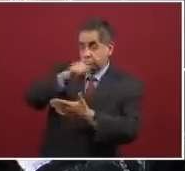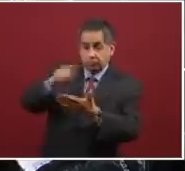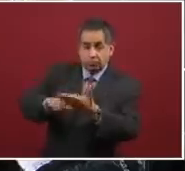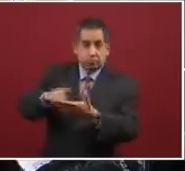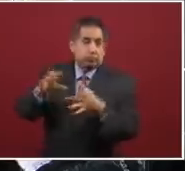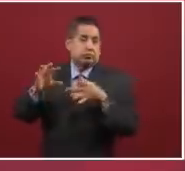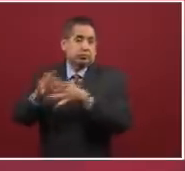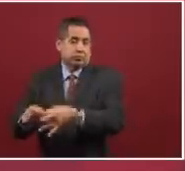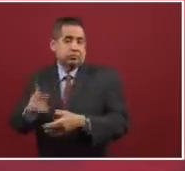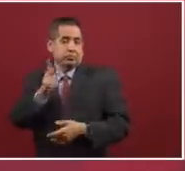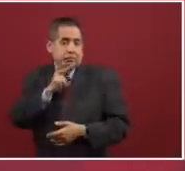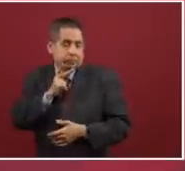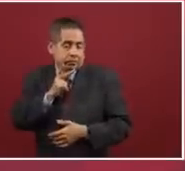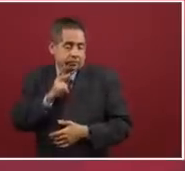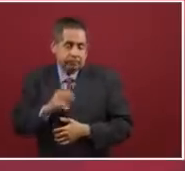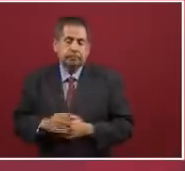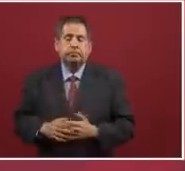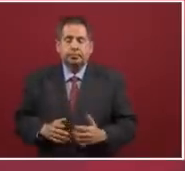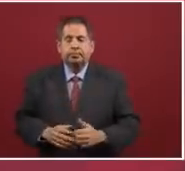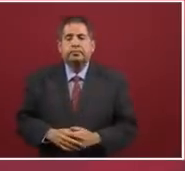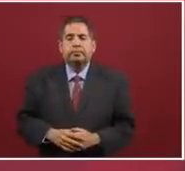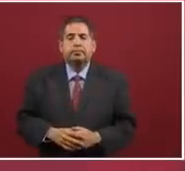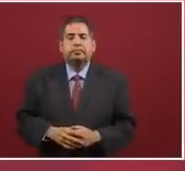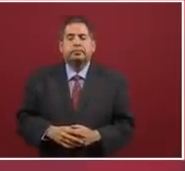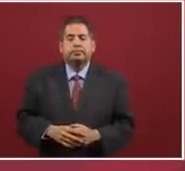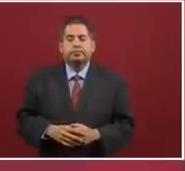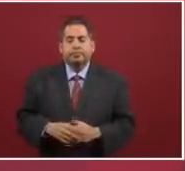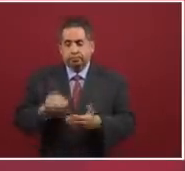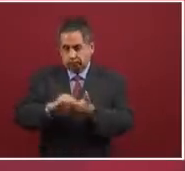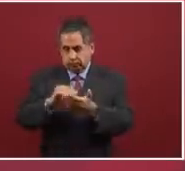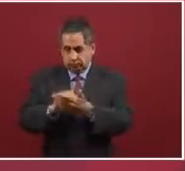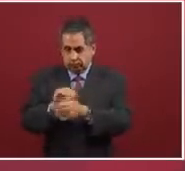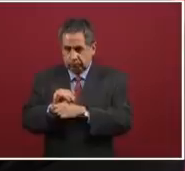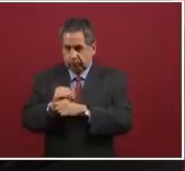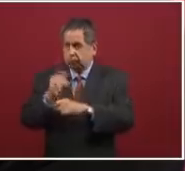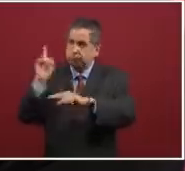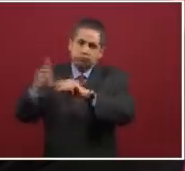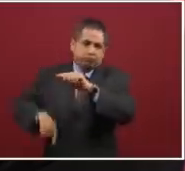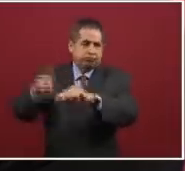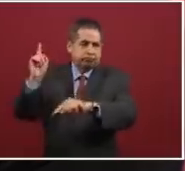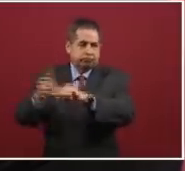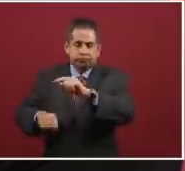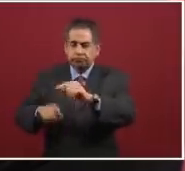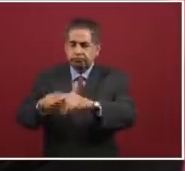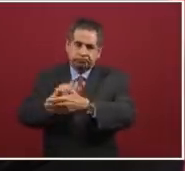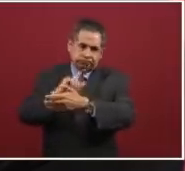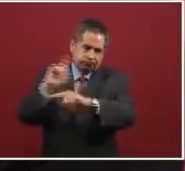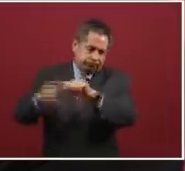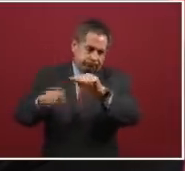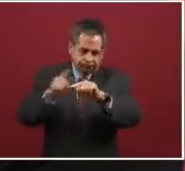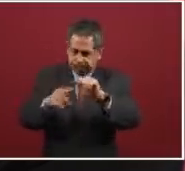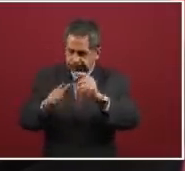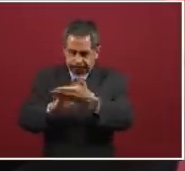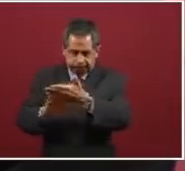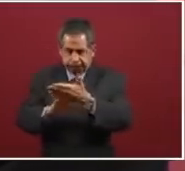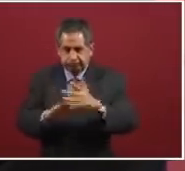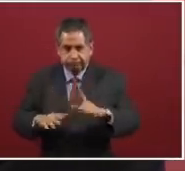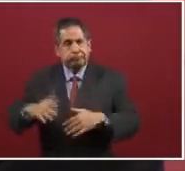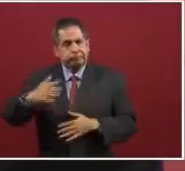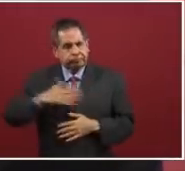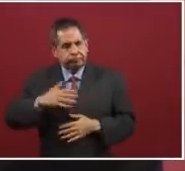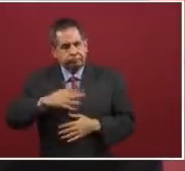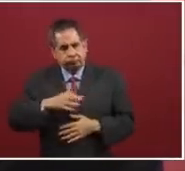que existen, se está llevando a cabo una limpia en general. Yo sí